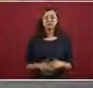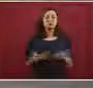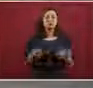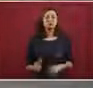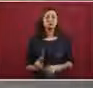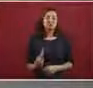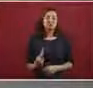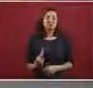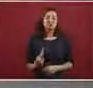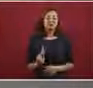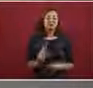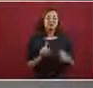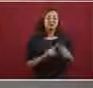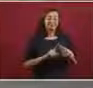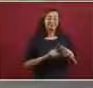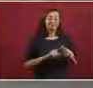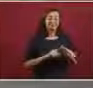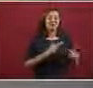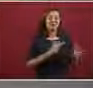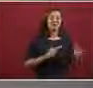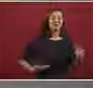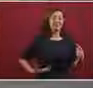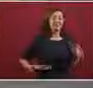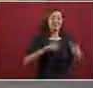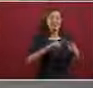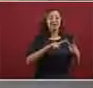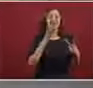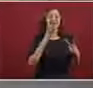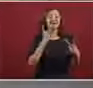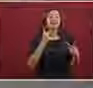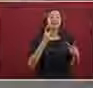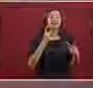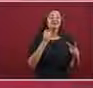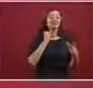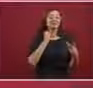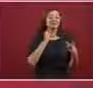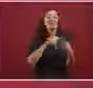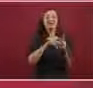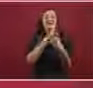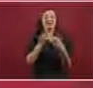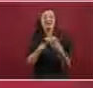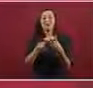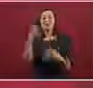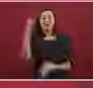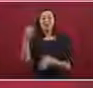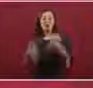Ejecutivo, Legislativo y el Judicial, y nos hicieron